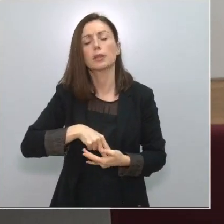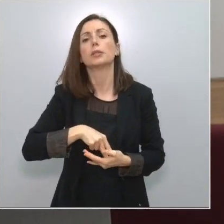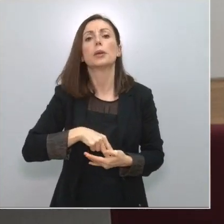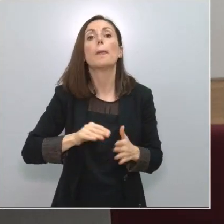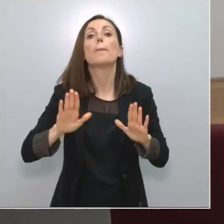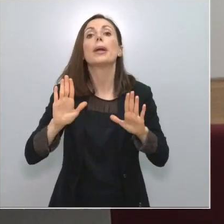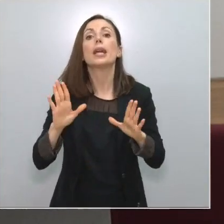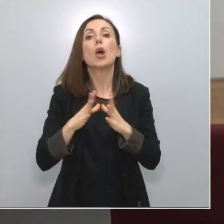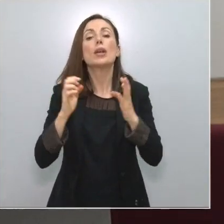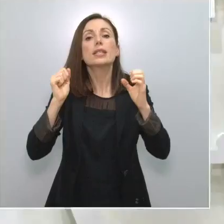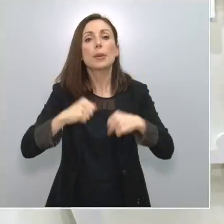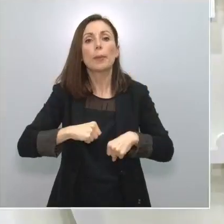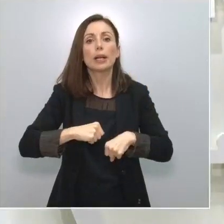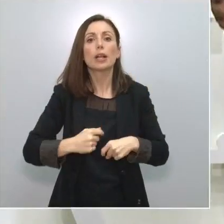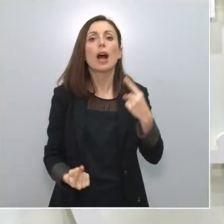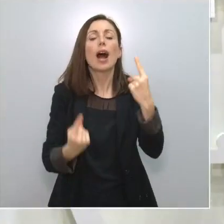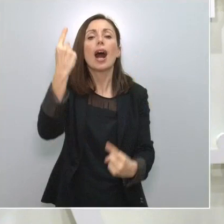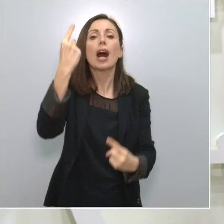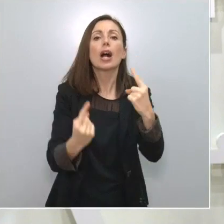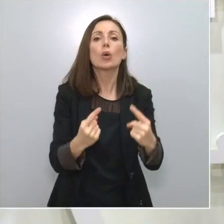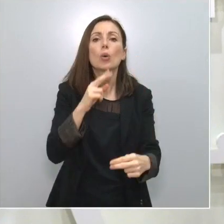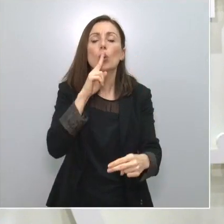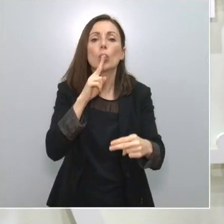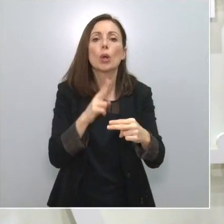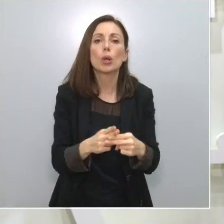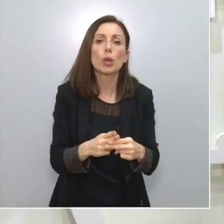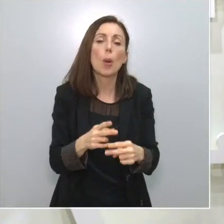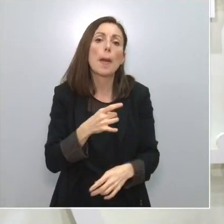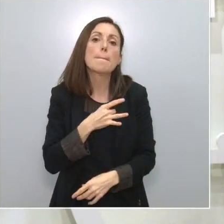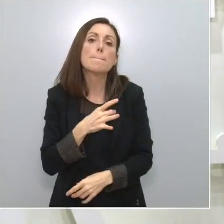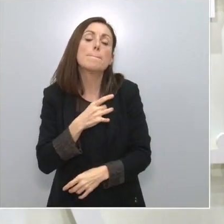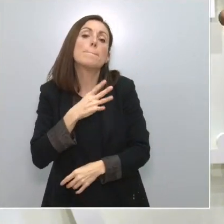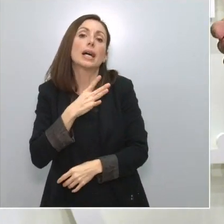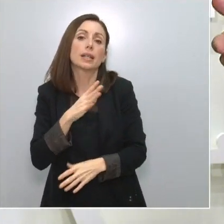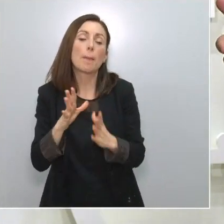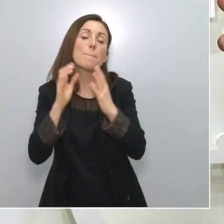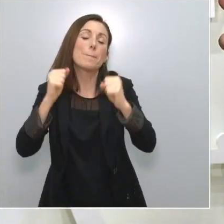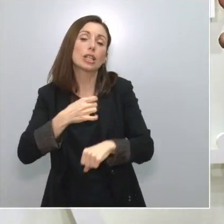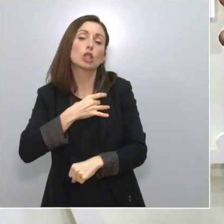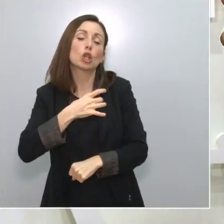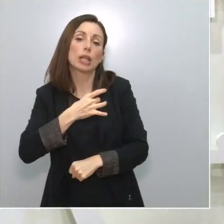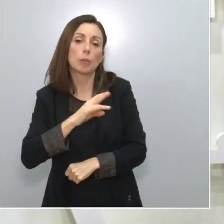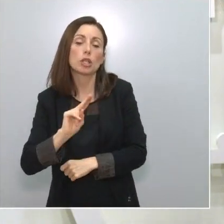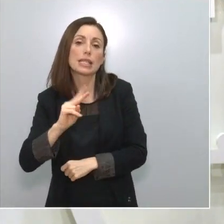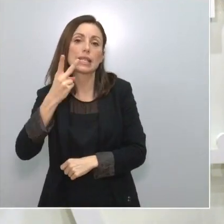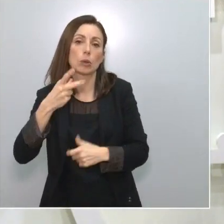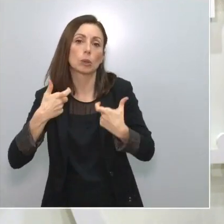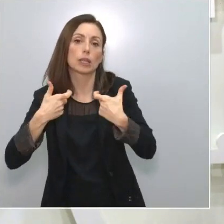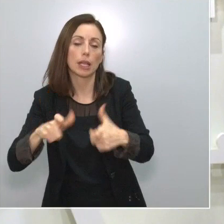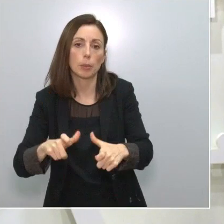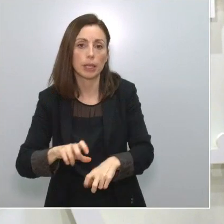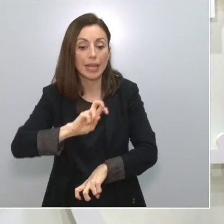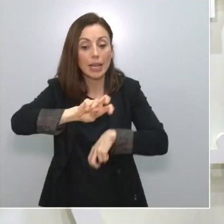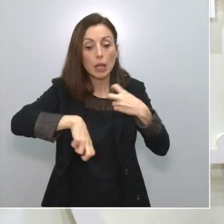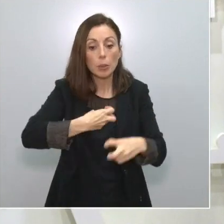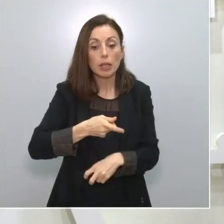ese pacto, algunos le llaman los pactos de la Moncloa segunda parte, de ese pacto para la recuperación económica y social, lo